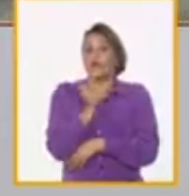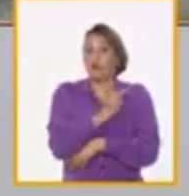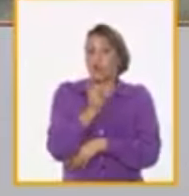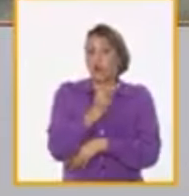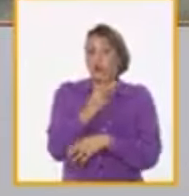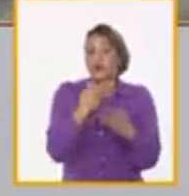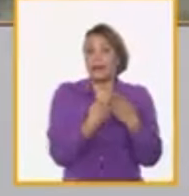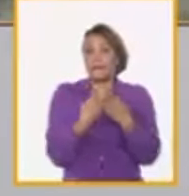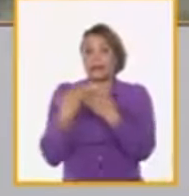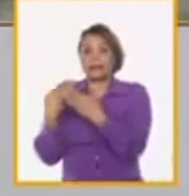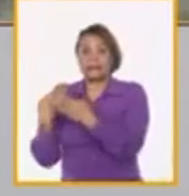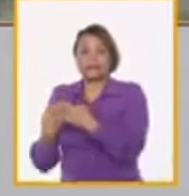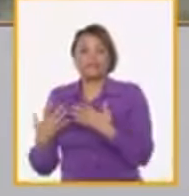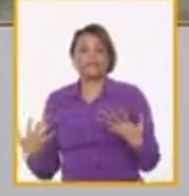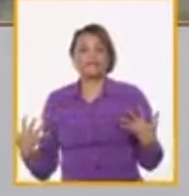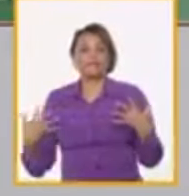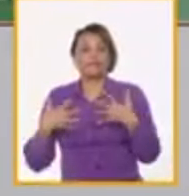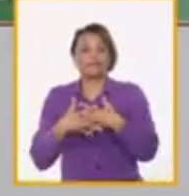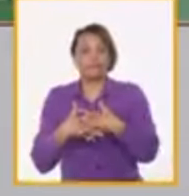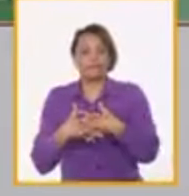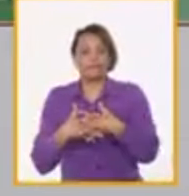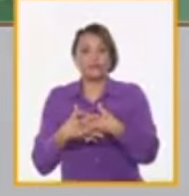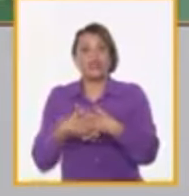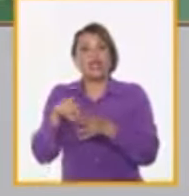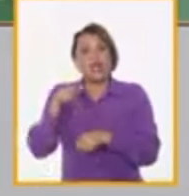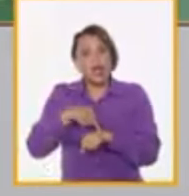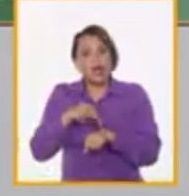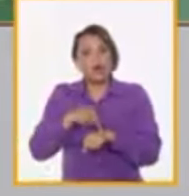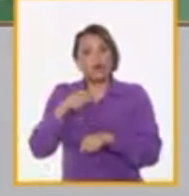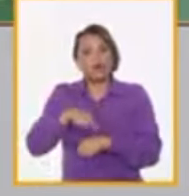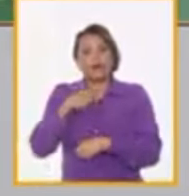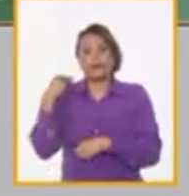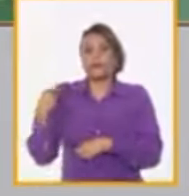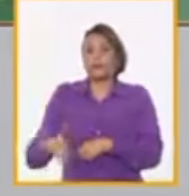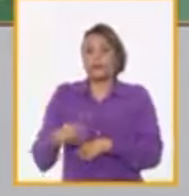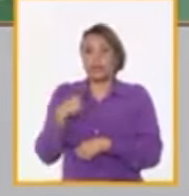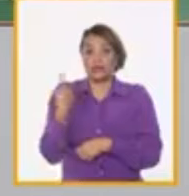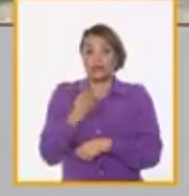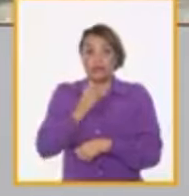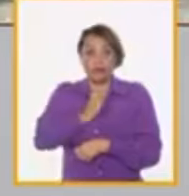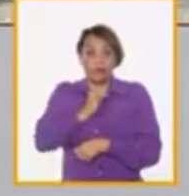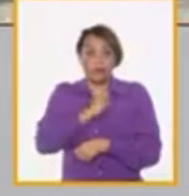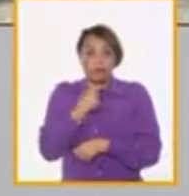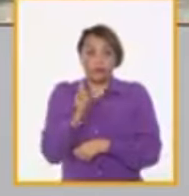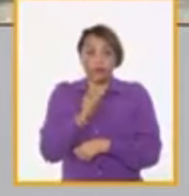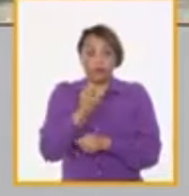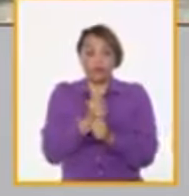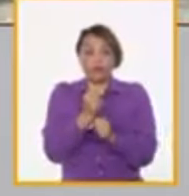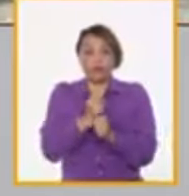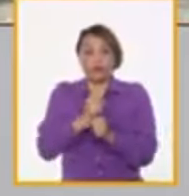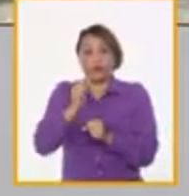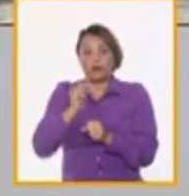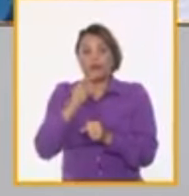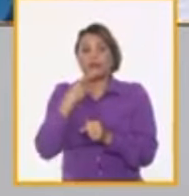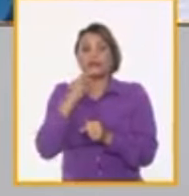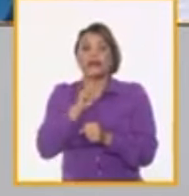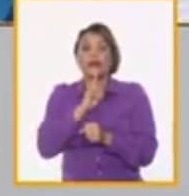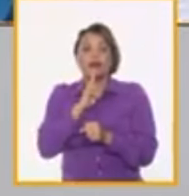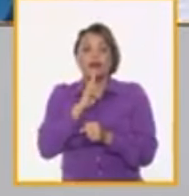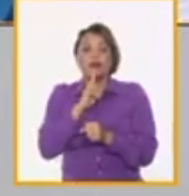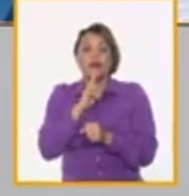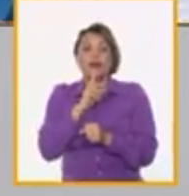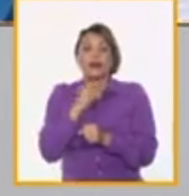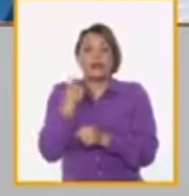Y yo quiero aprovechar en este momento que nosotros, los trabajadores del sector hidráulico, y en el plano